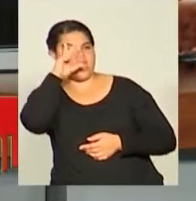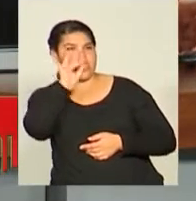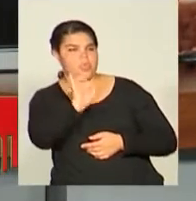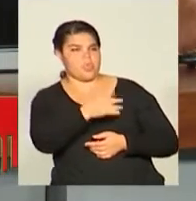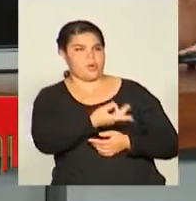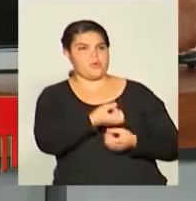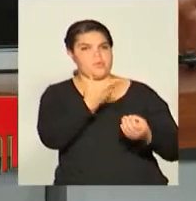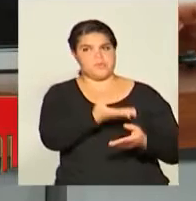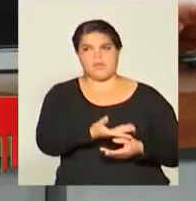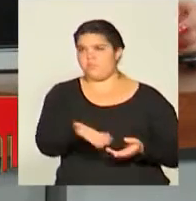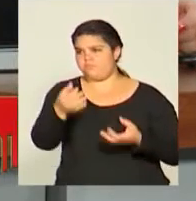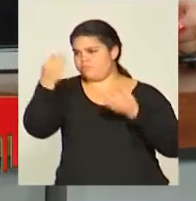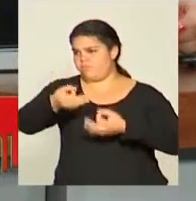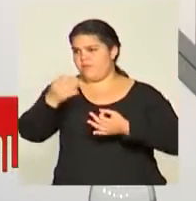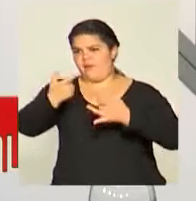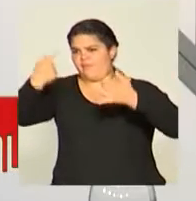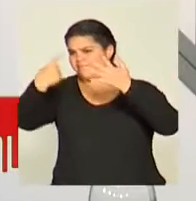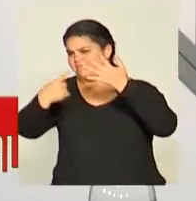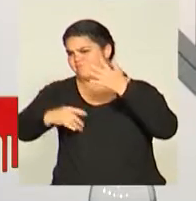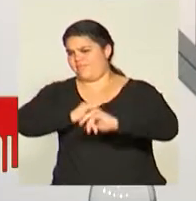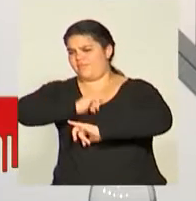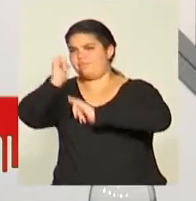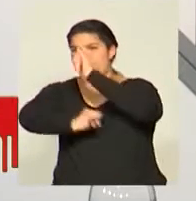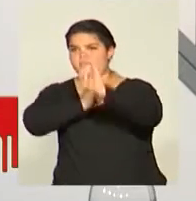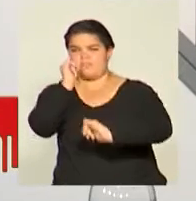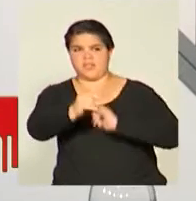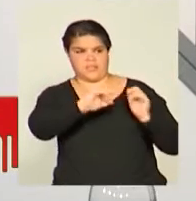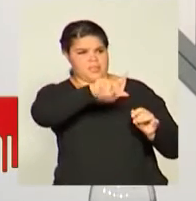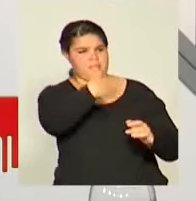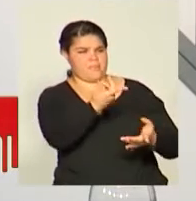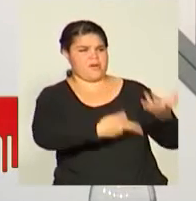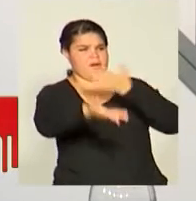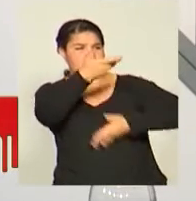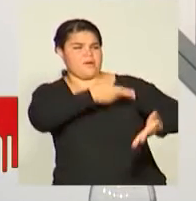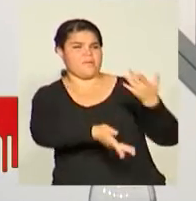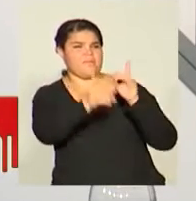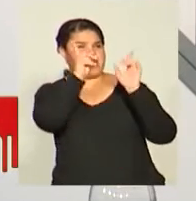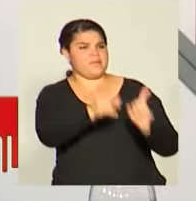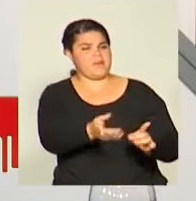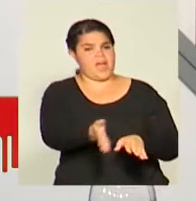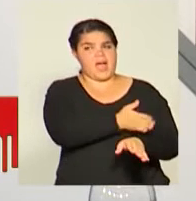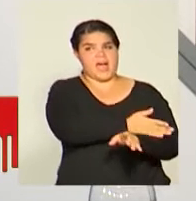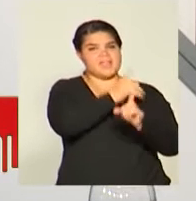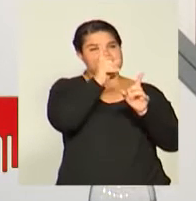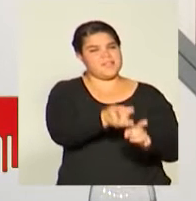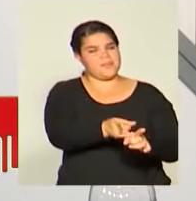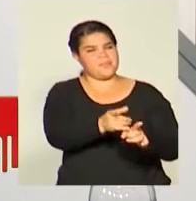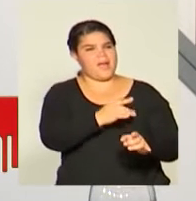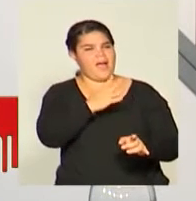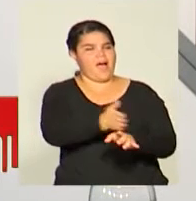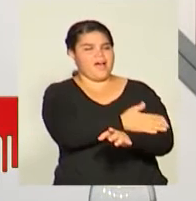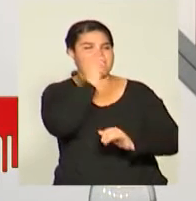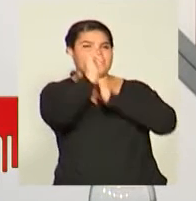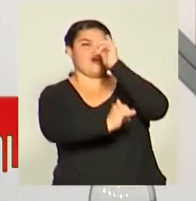mucho movimiento, así que hay para hablar. Hay mucho contenido y vamos en un ratito a compartir tu columna. Pero antes también habíamos anticipado